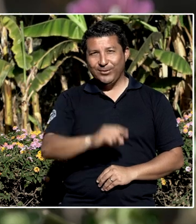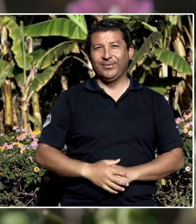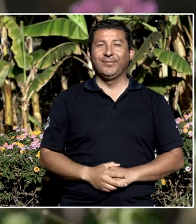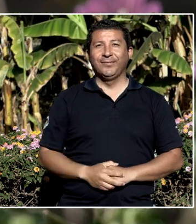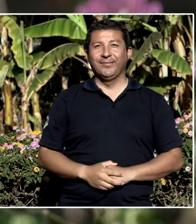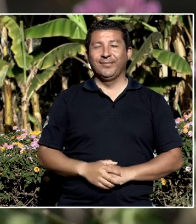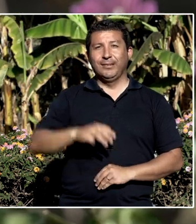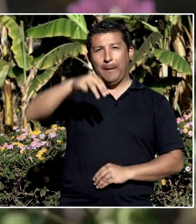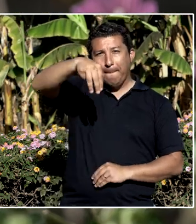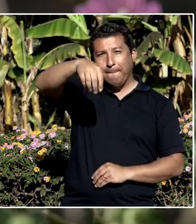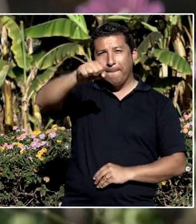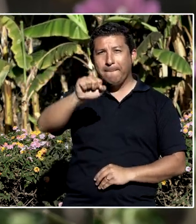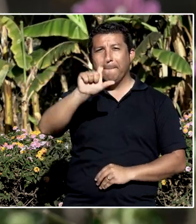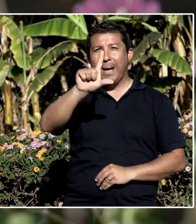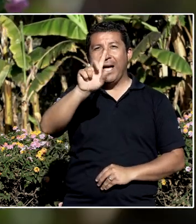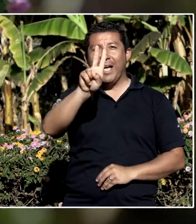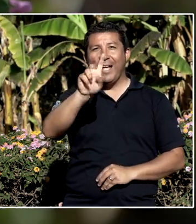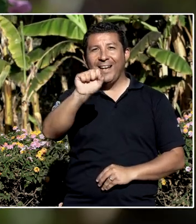y malvas